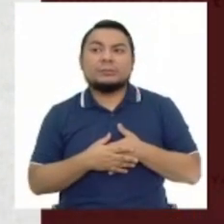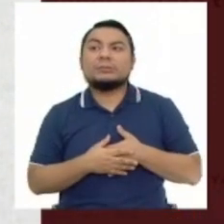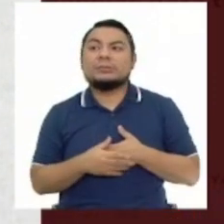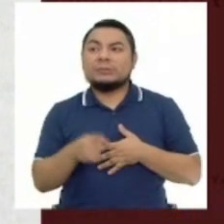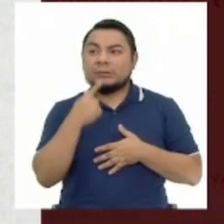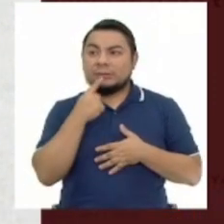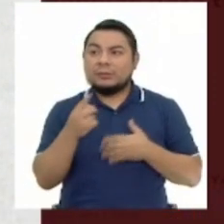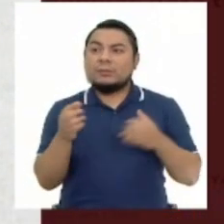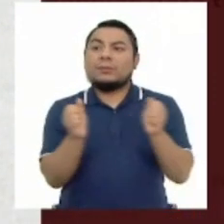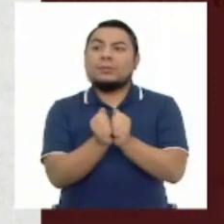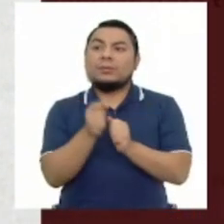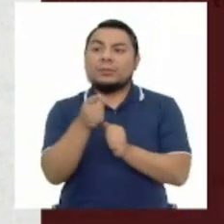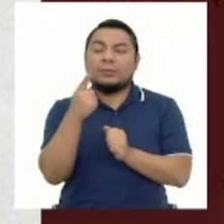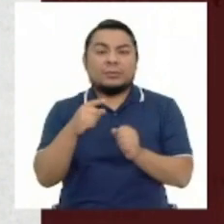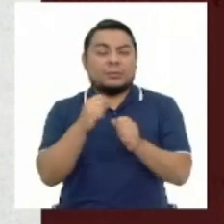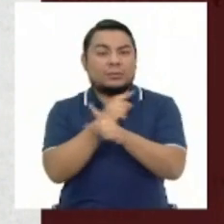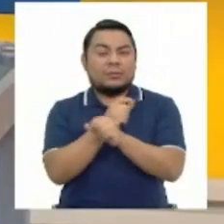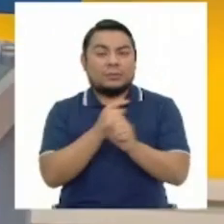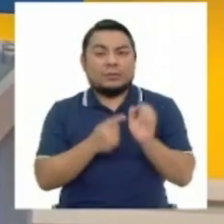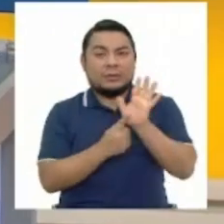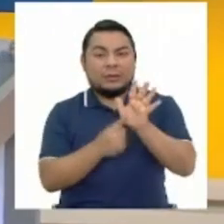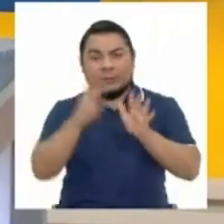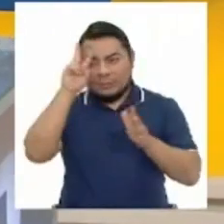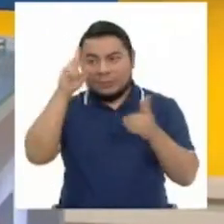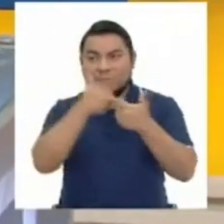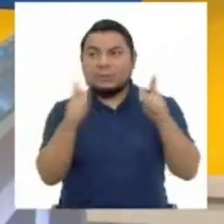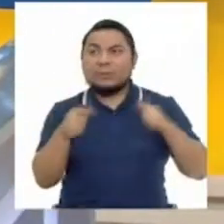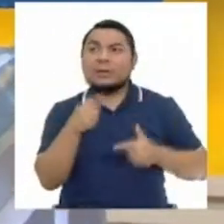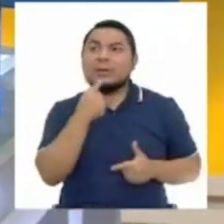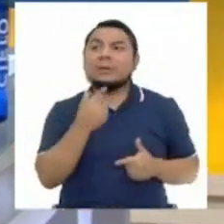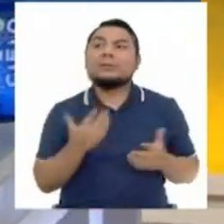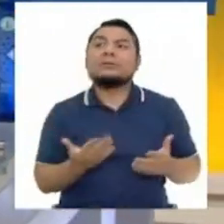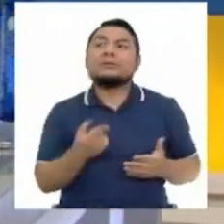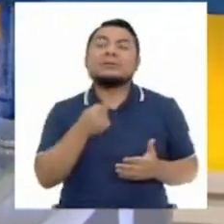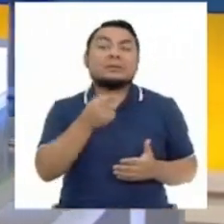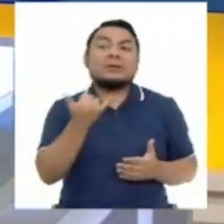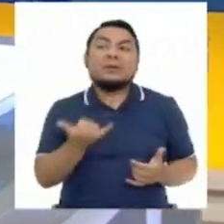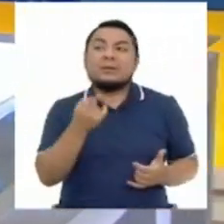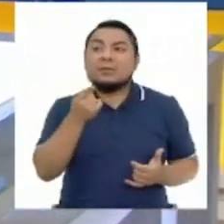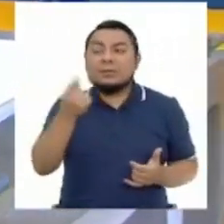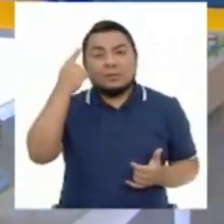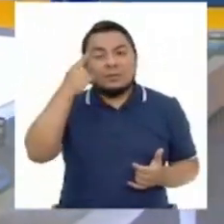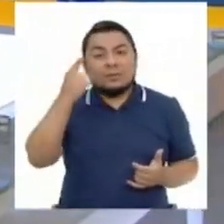que acompaña el tuit de Perú Libre, que, bueno, está solicitando